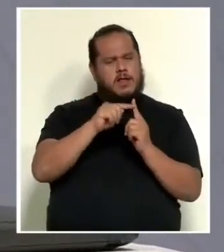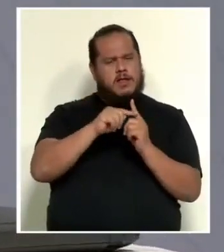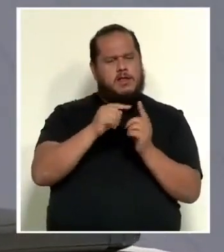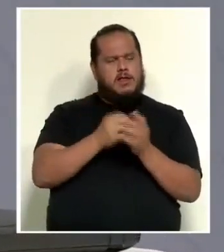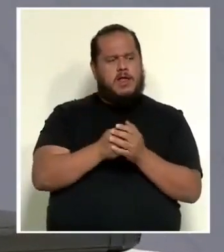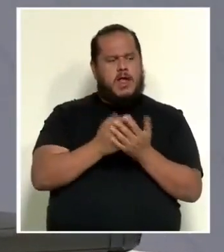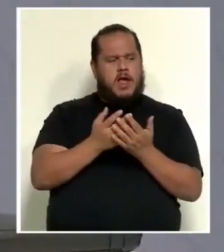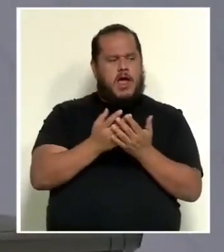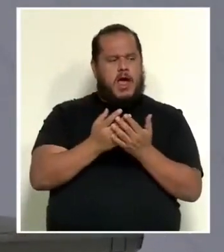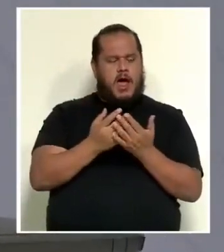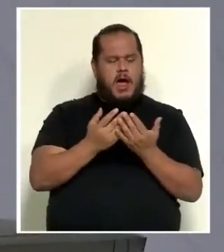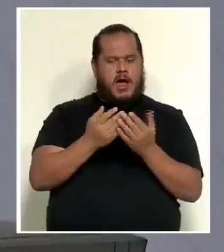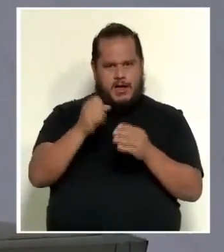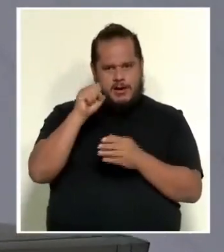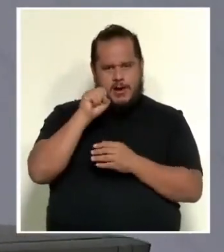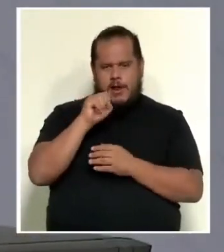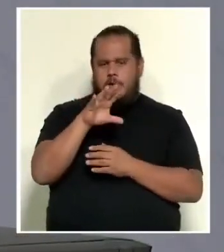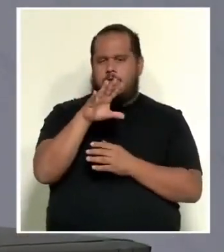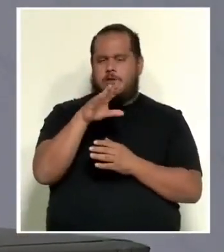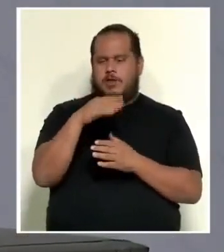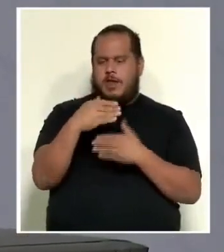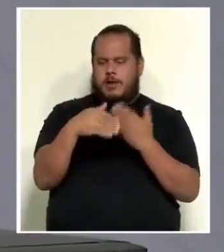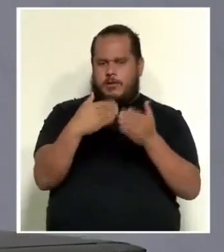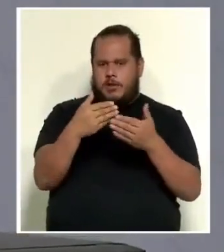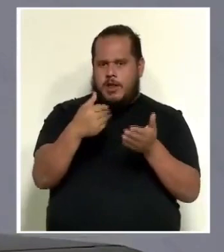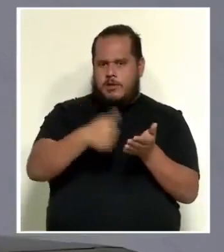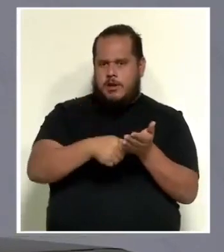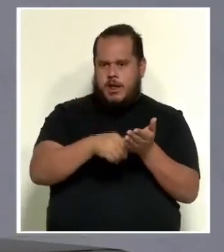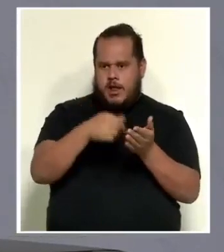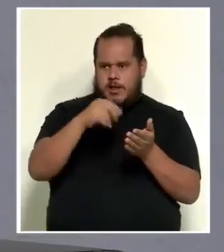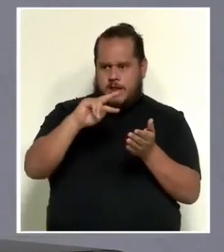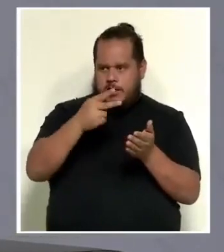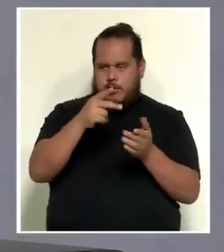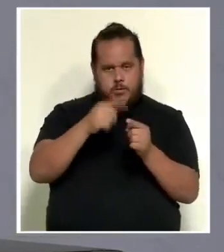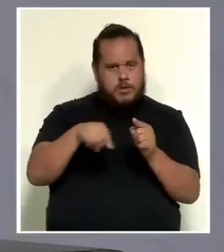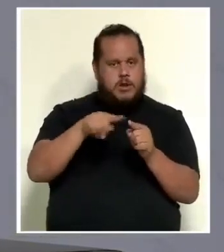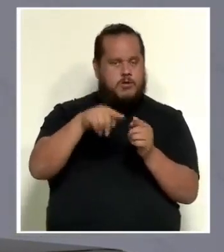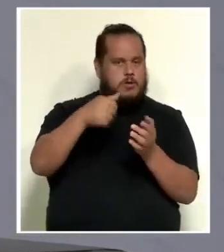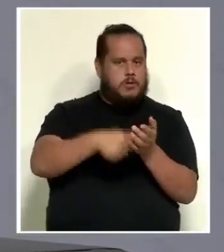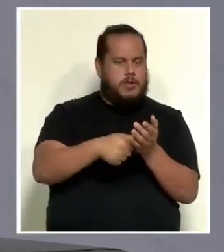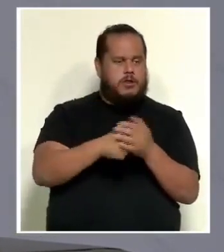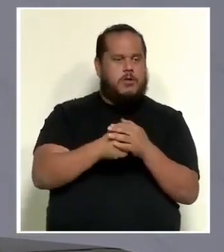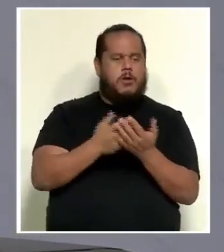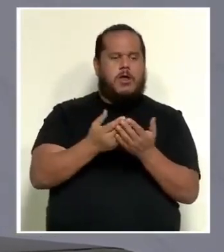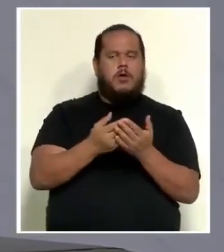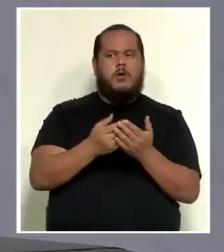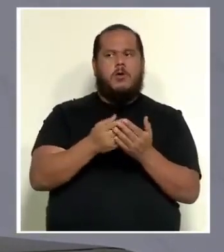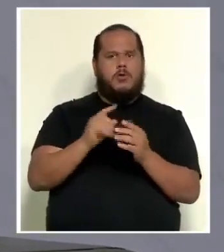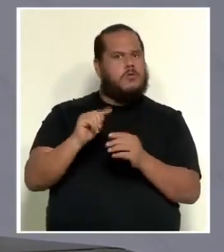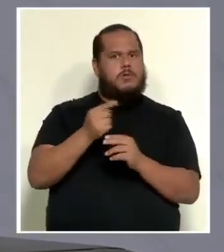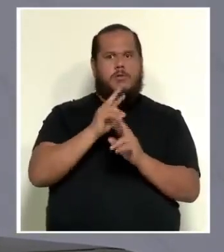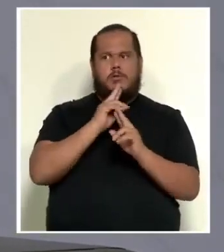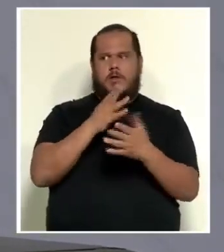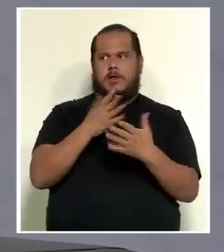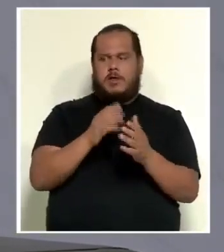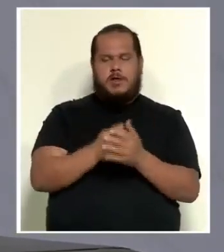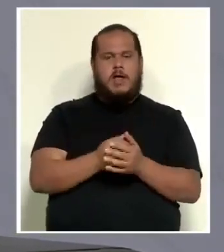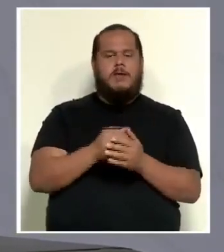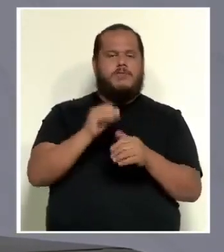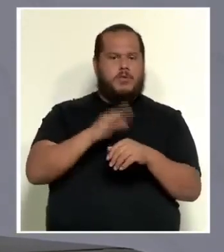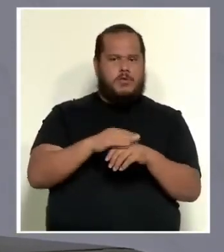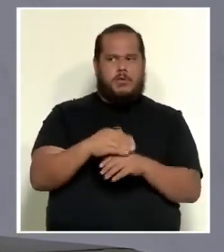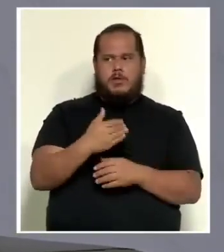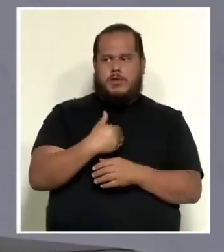electoral que estamos viviendo ahora encaminado hacia la segunda ronda y con los resultados preliminares, con unos primeros resultados que ya salen y que nos